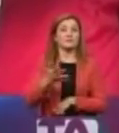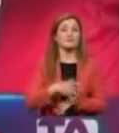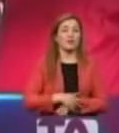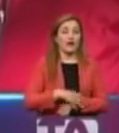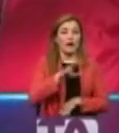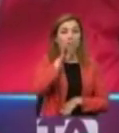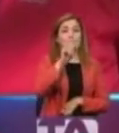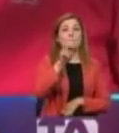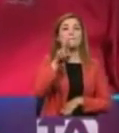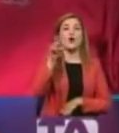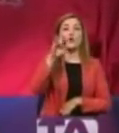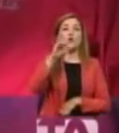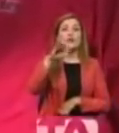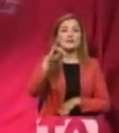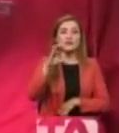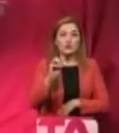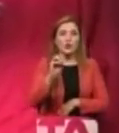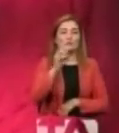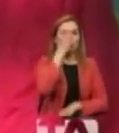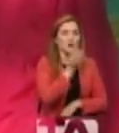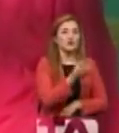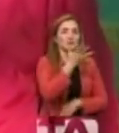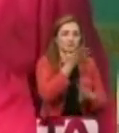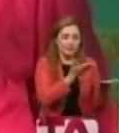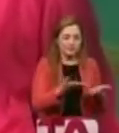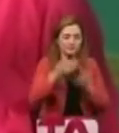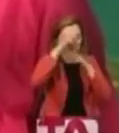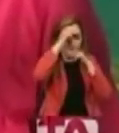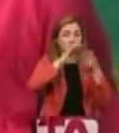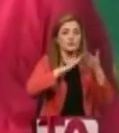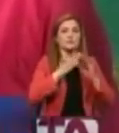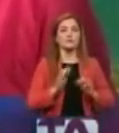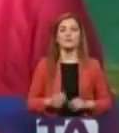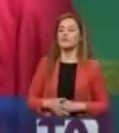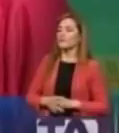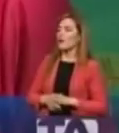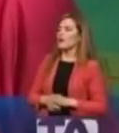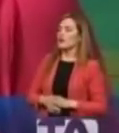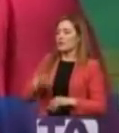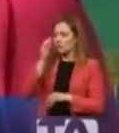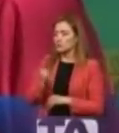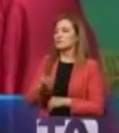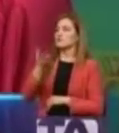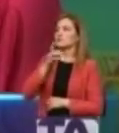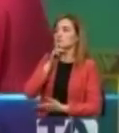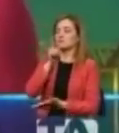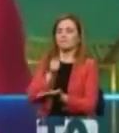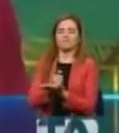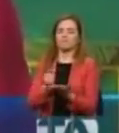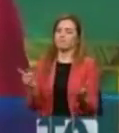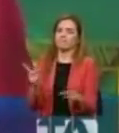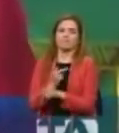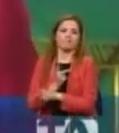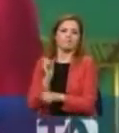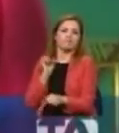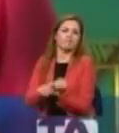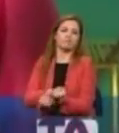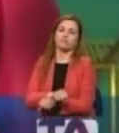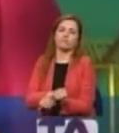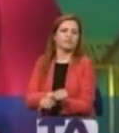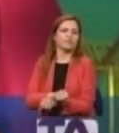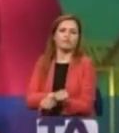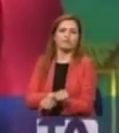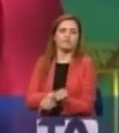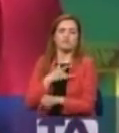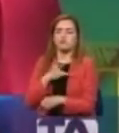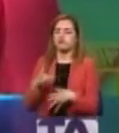Mauricio, muy buenos días, bienvenido al Noticiero de la Comunidad. Muy buenos días. Sí, es un hecho totalmente... absolutamente repudiable. Nos indigna a